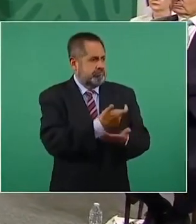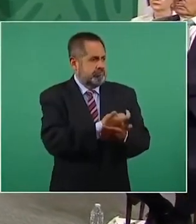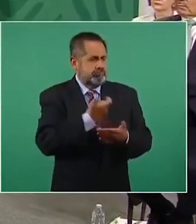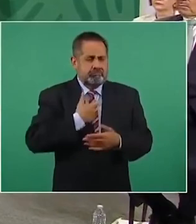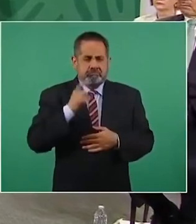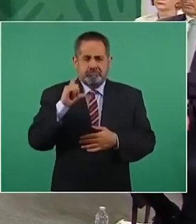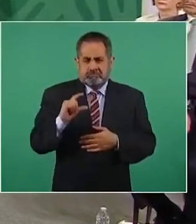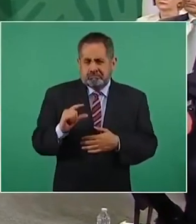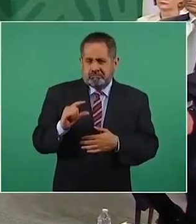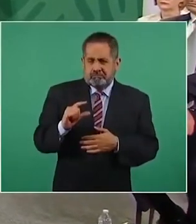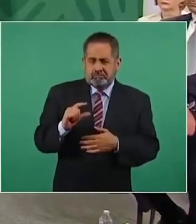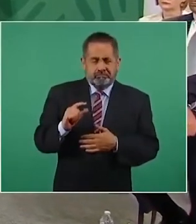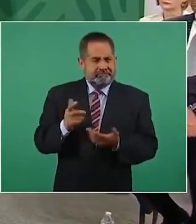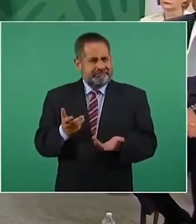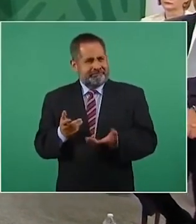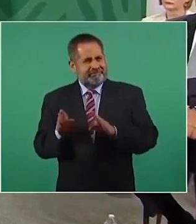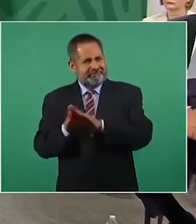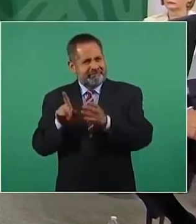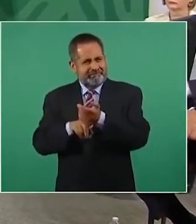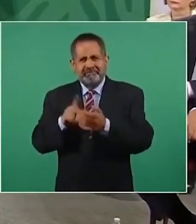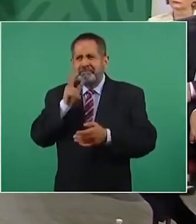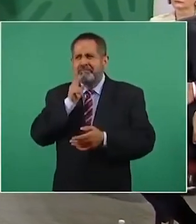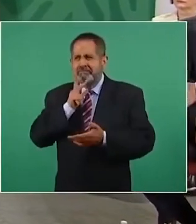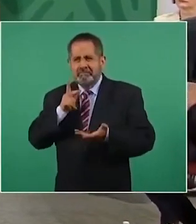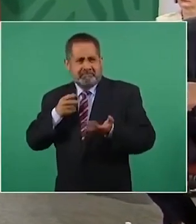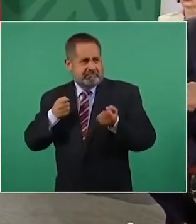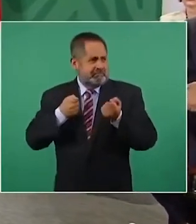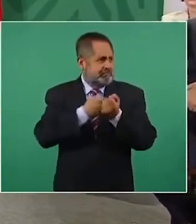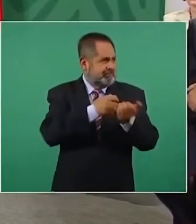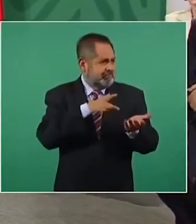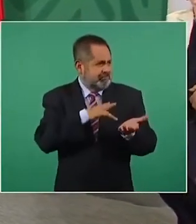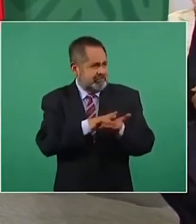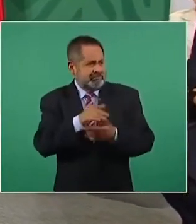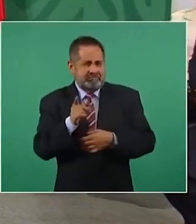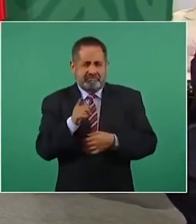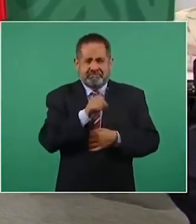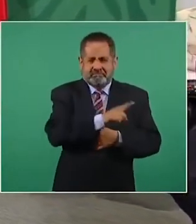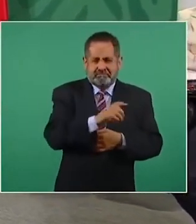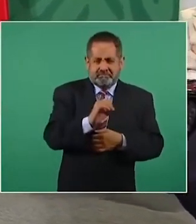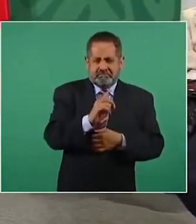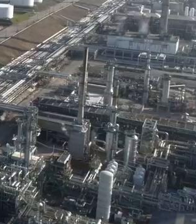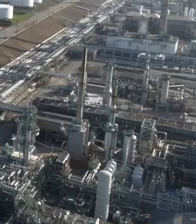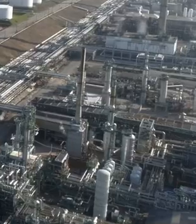que Pemex subsidiara a Odebrecht, pues como que no va a haber pérdida.